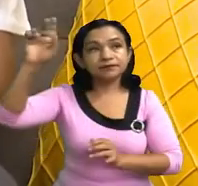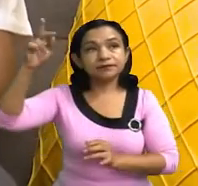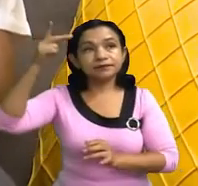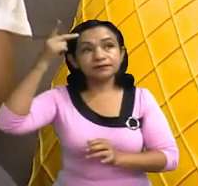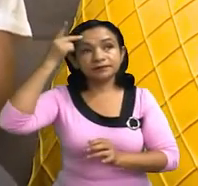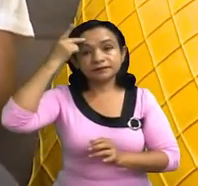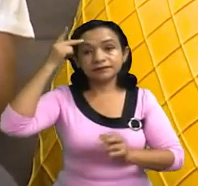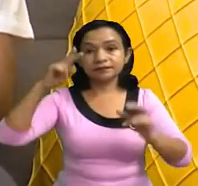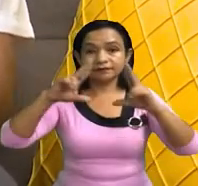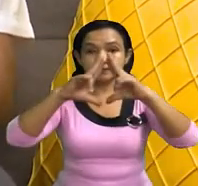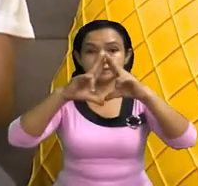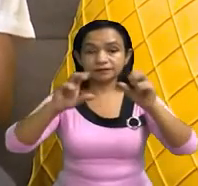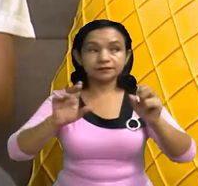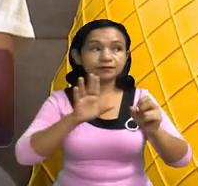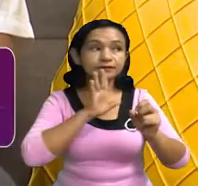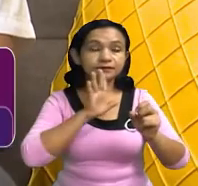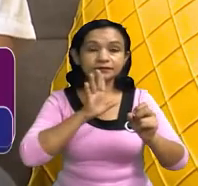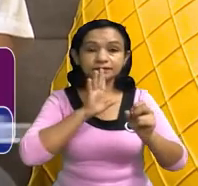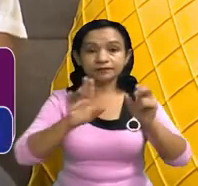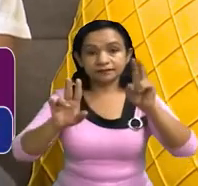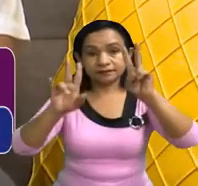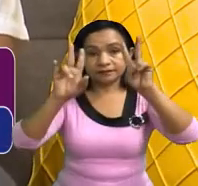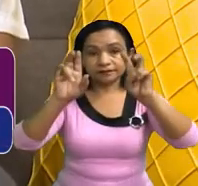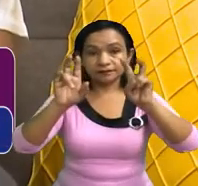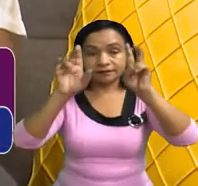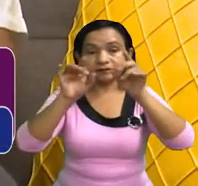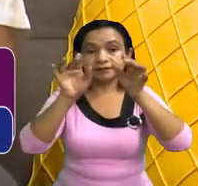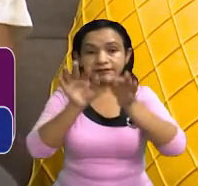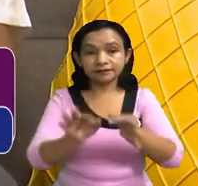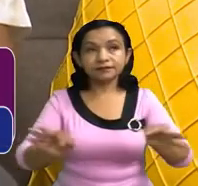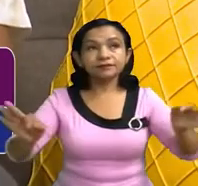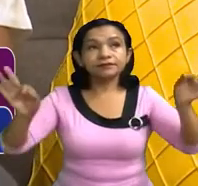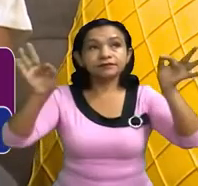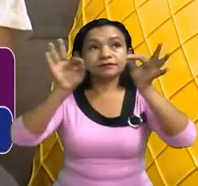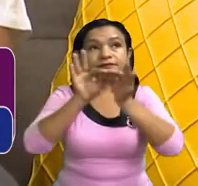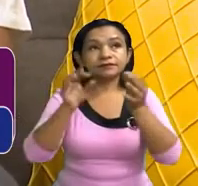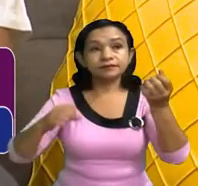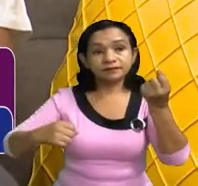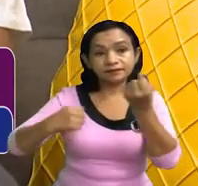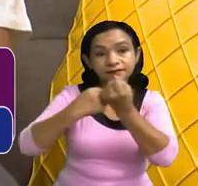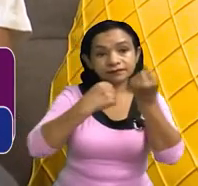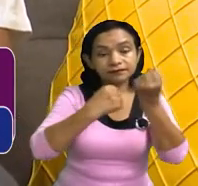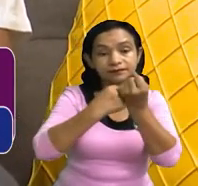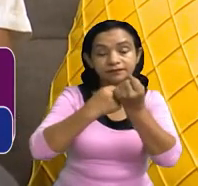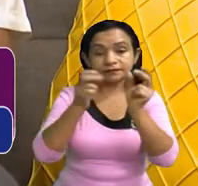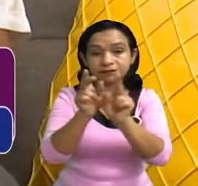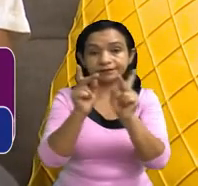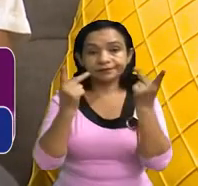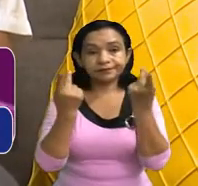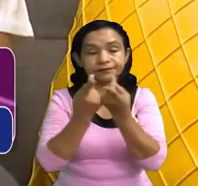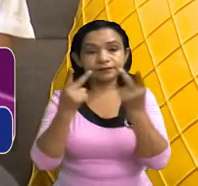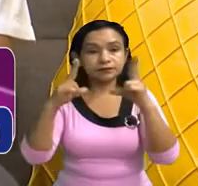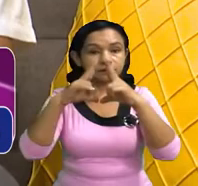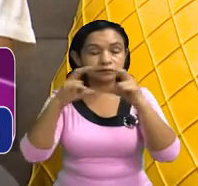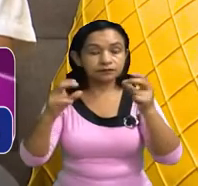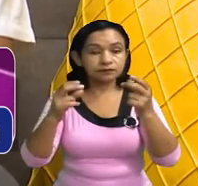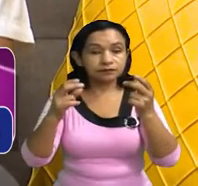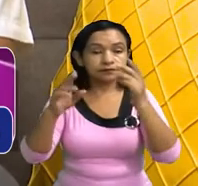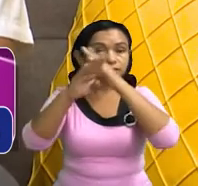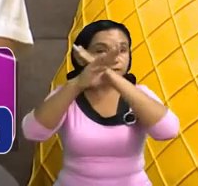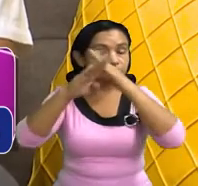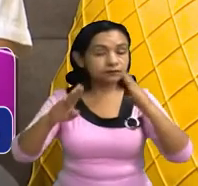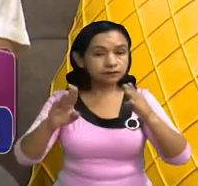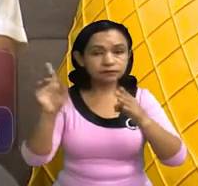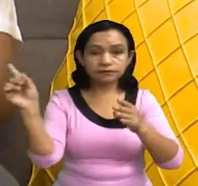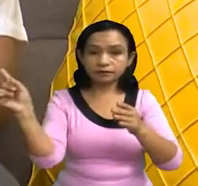Hoy estaremos hablando sobre un tema también trascendental. Al apoyo del pueblo nicaragüense a la proclama con la paz no se